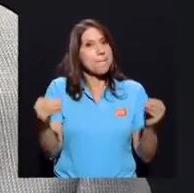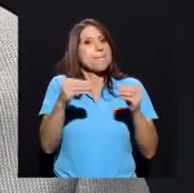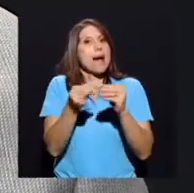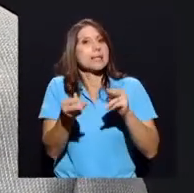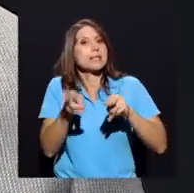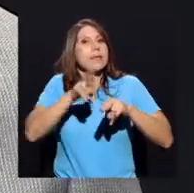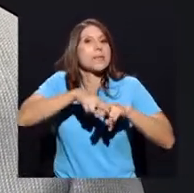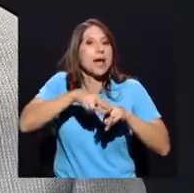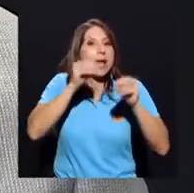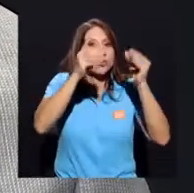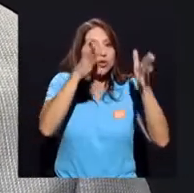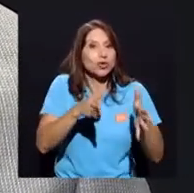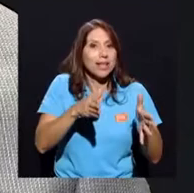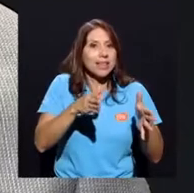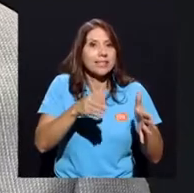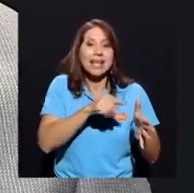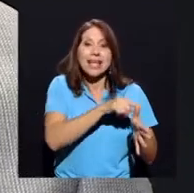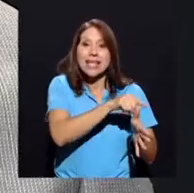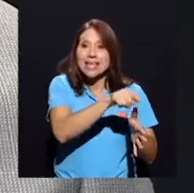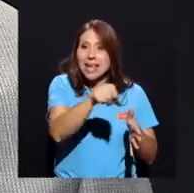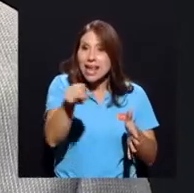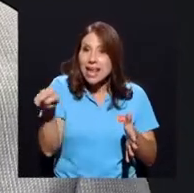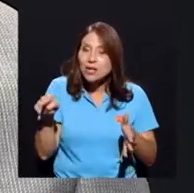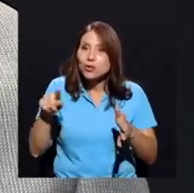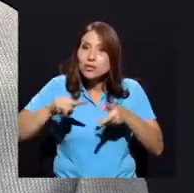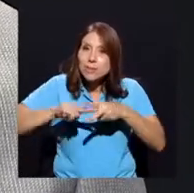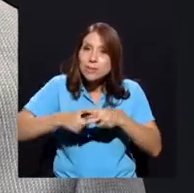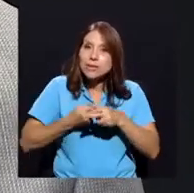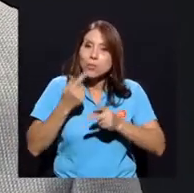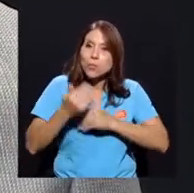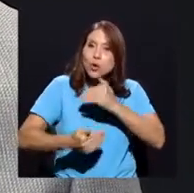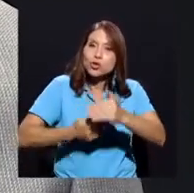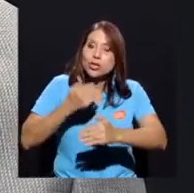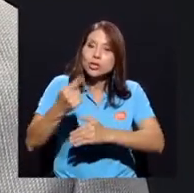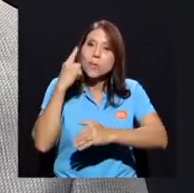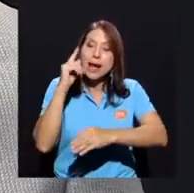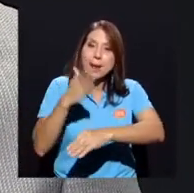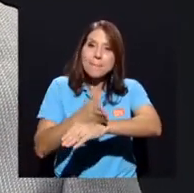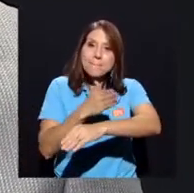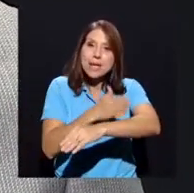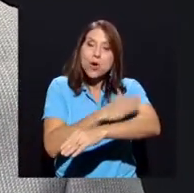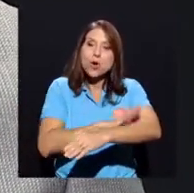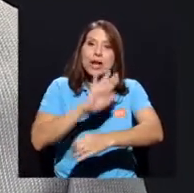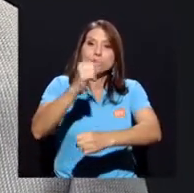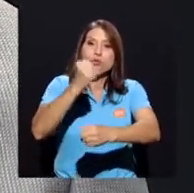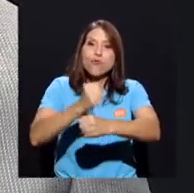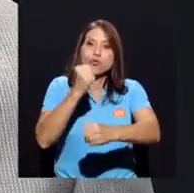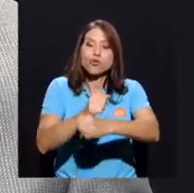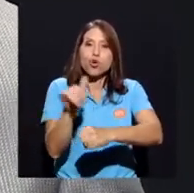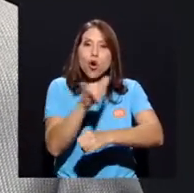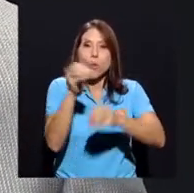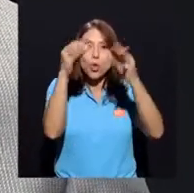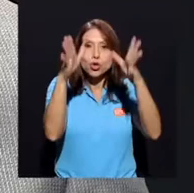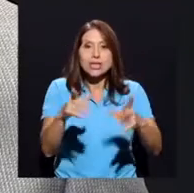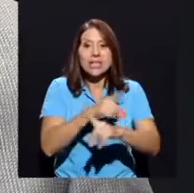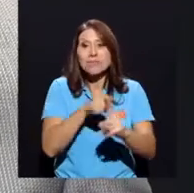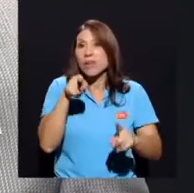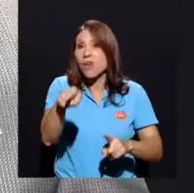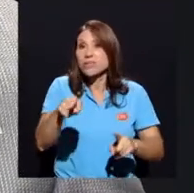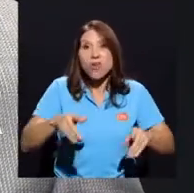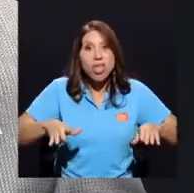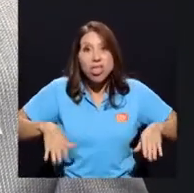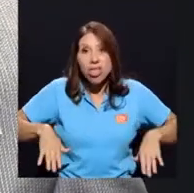matriculen en un proceso de mejorar su función como docentes y eso no se ha hecho entonces seguimos